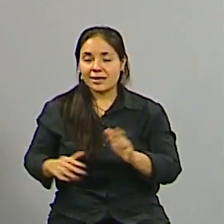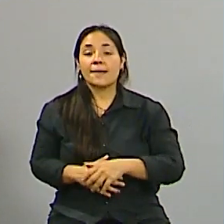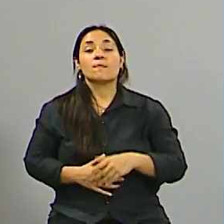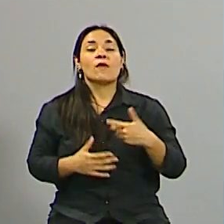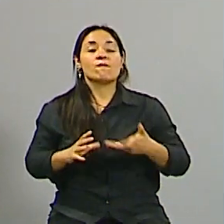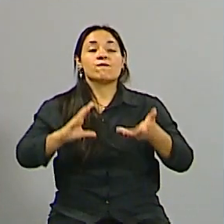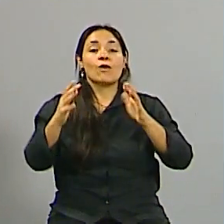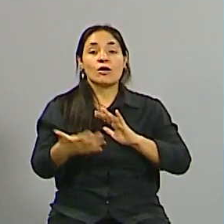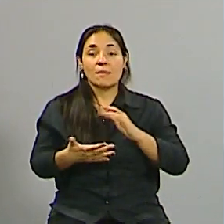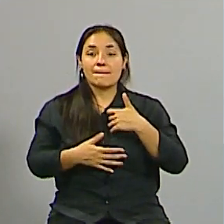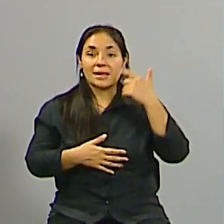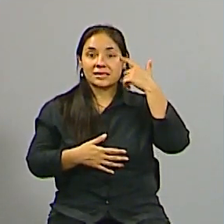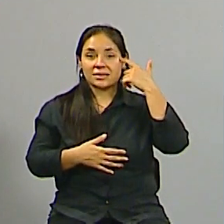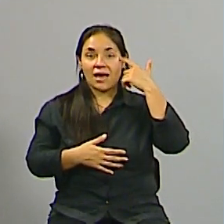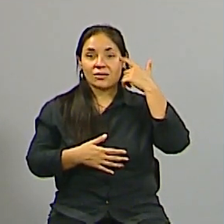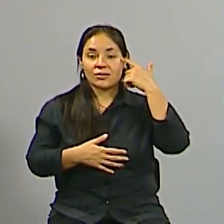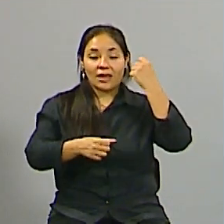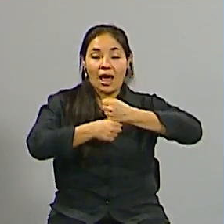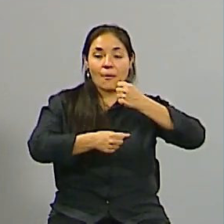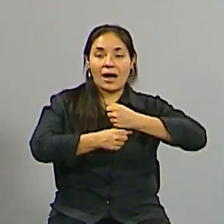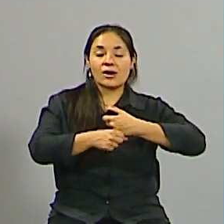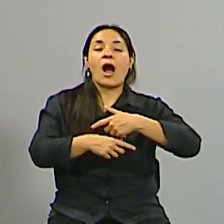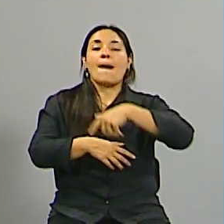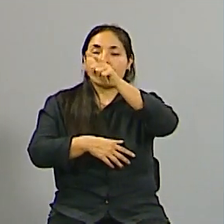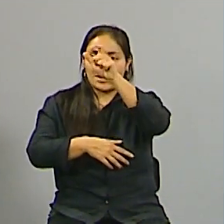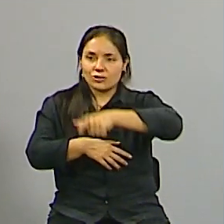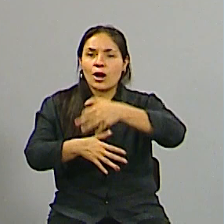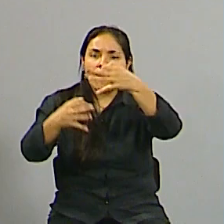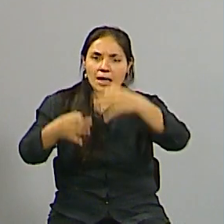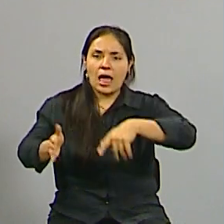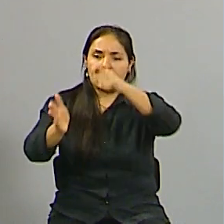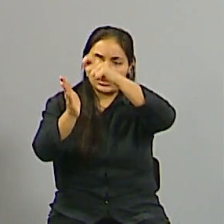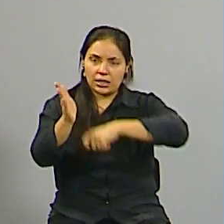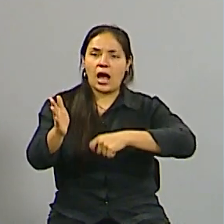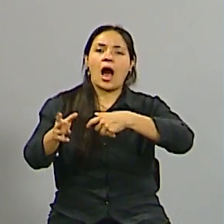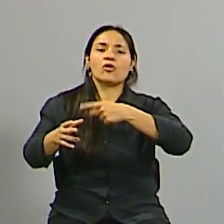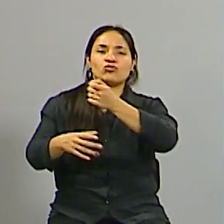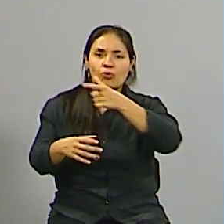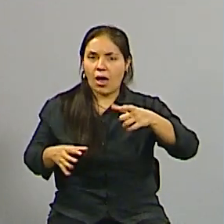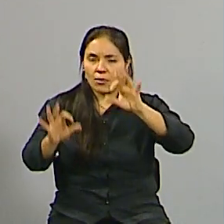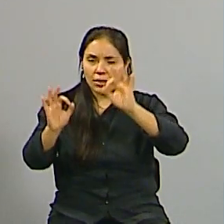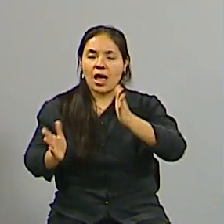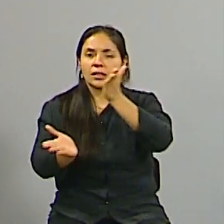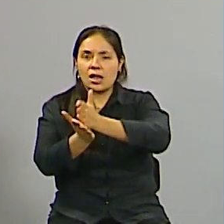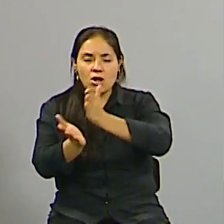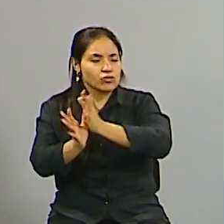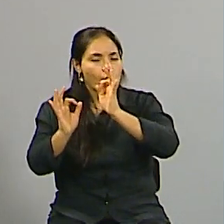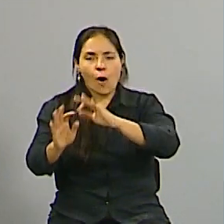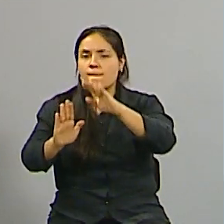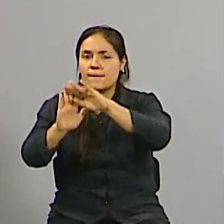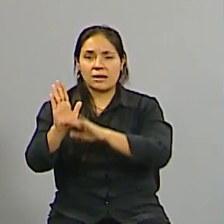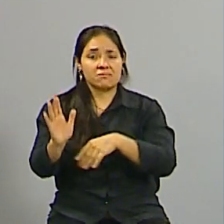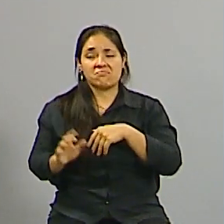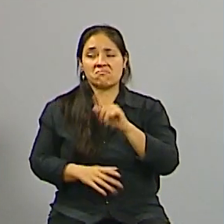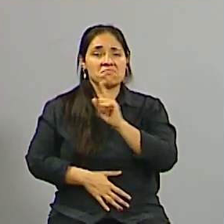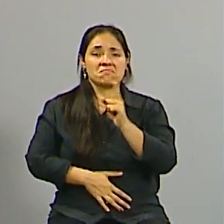pensado para tener trabajadores asalariados, registrados con todas las leyes y con todos los derechos laborales. Entonces, una